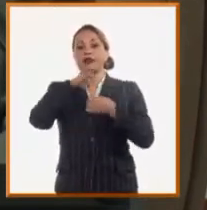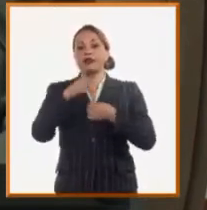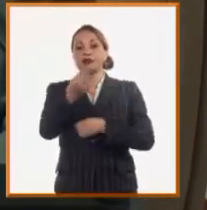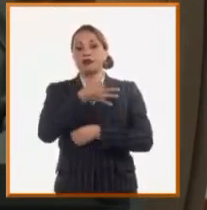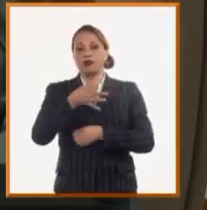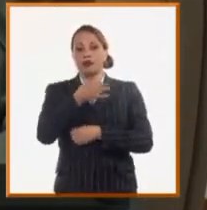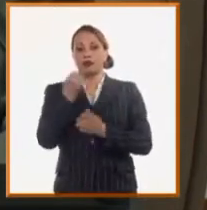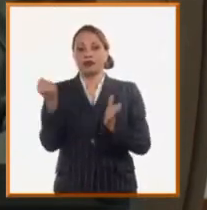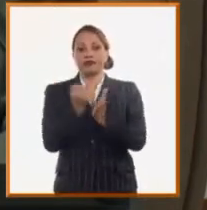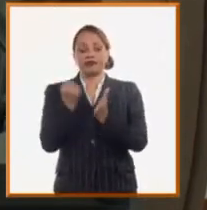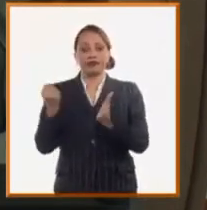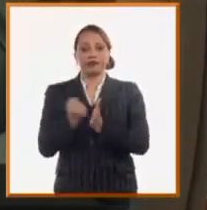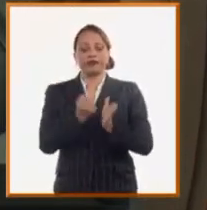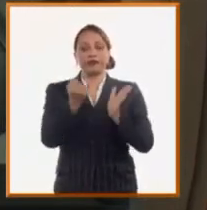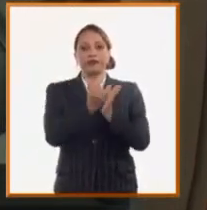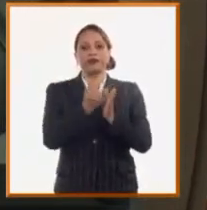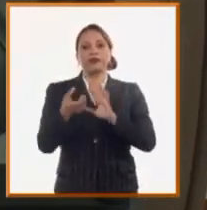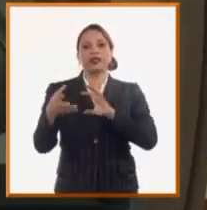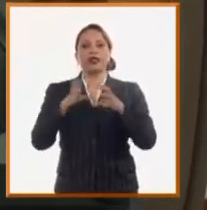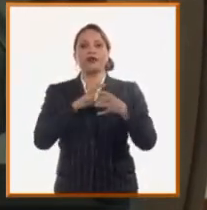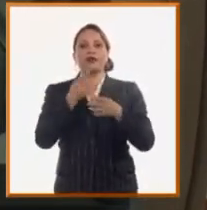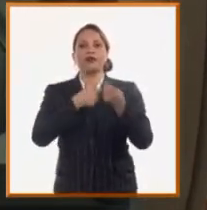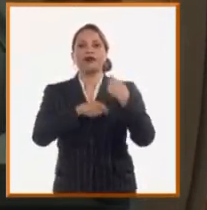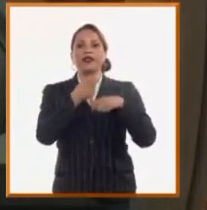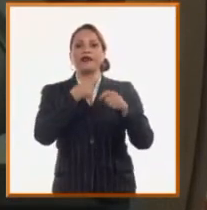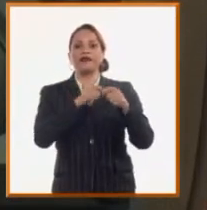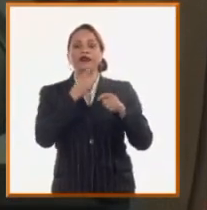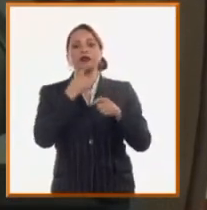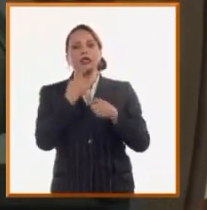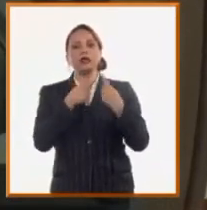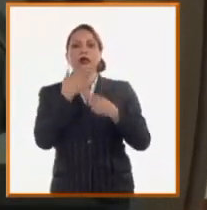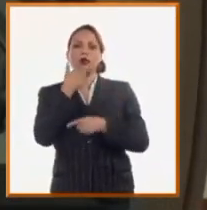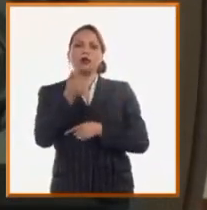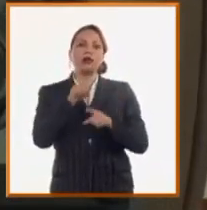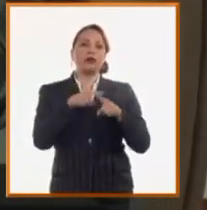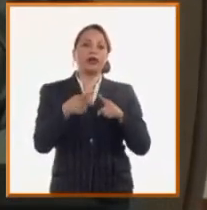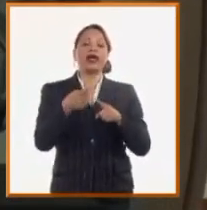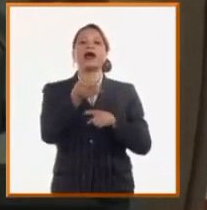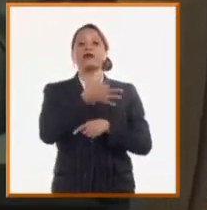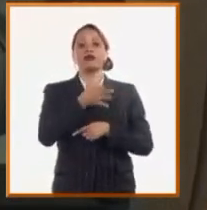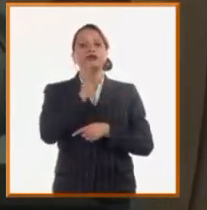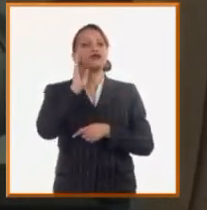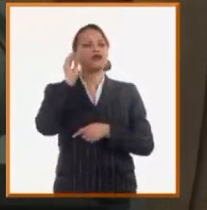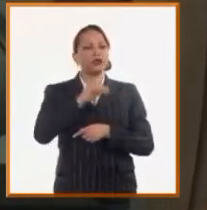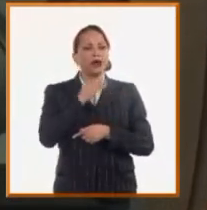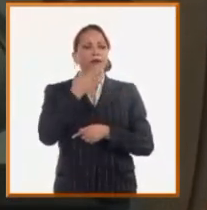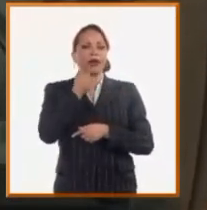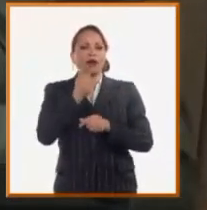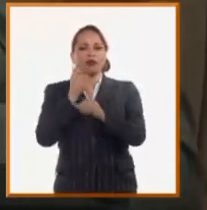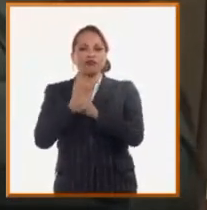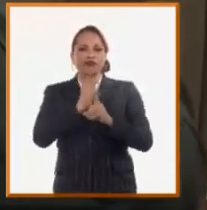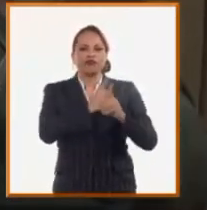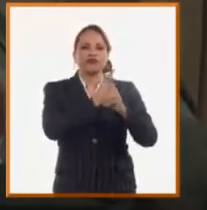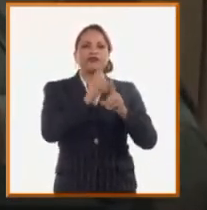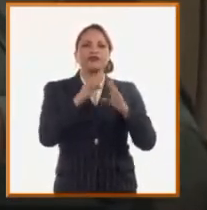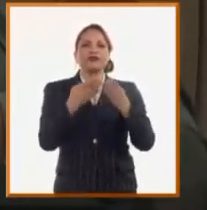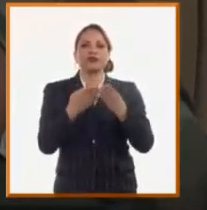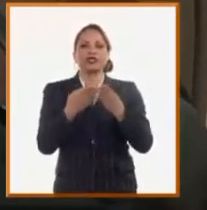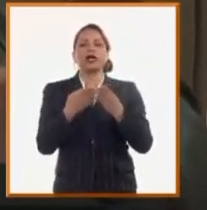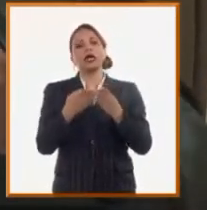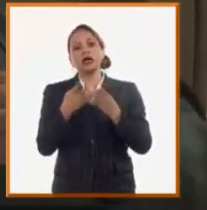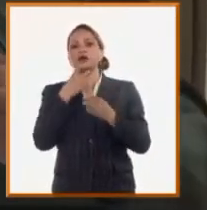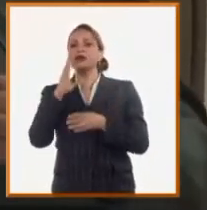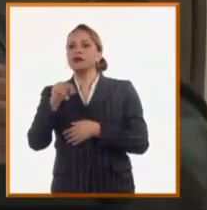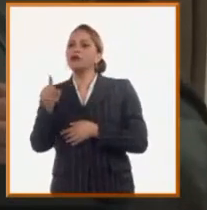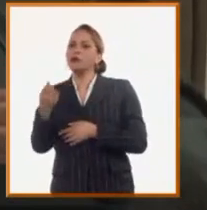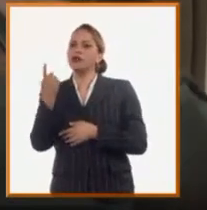apruebe la forma de gestión estatal, es adecuado. ¿Por qué? Porque los municipios se conocen más. Y en los municipios van a decir, a mí me hace falta esto, a mí